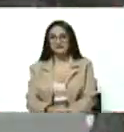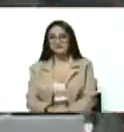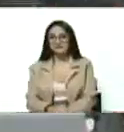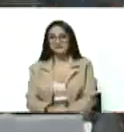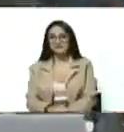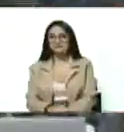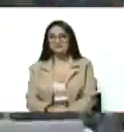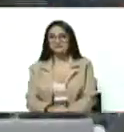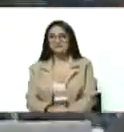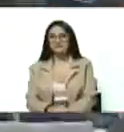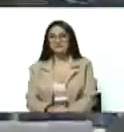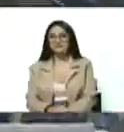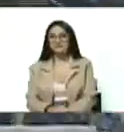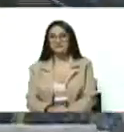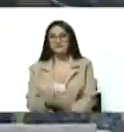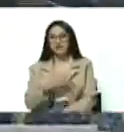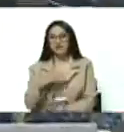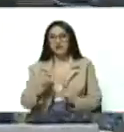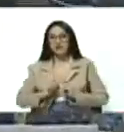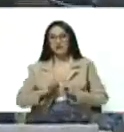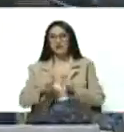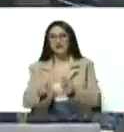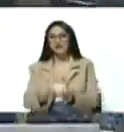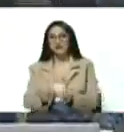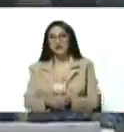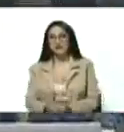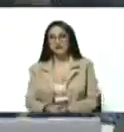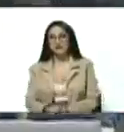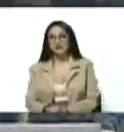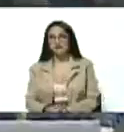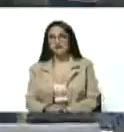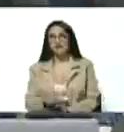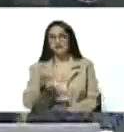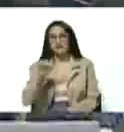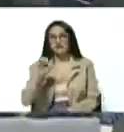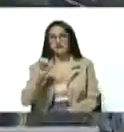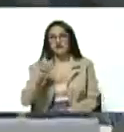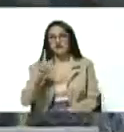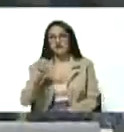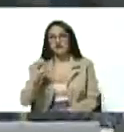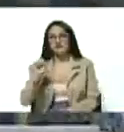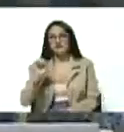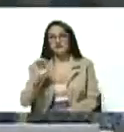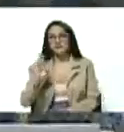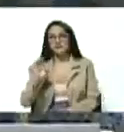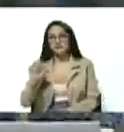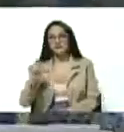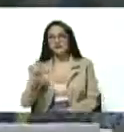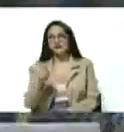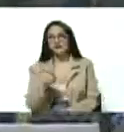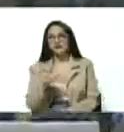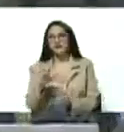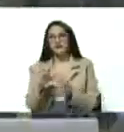Quiero entregarle a Yolisbel y en ella a toda